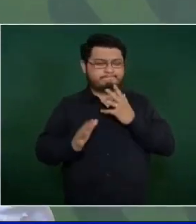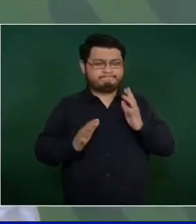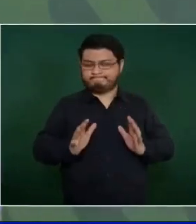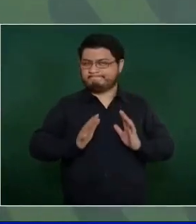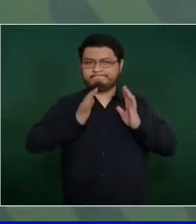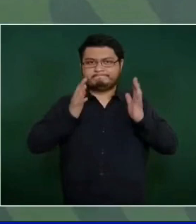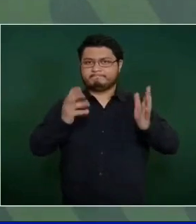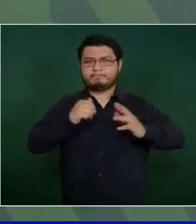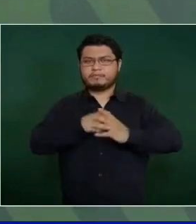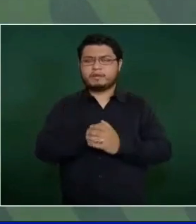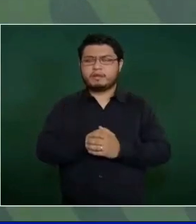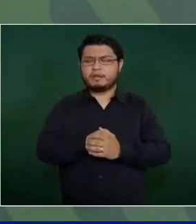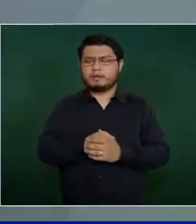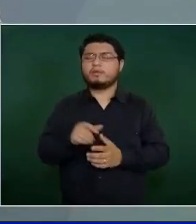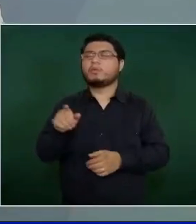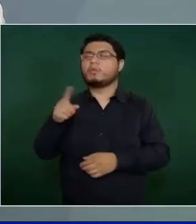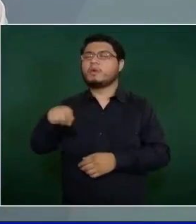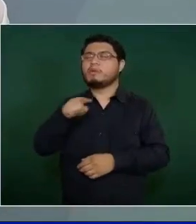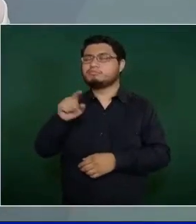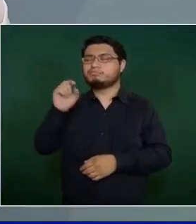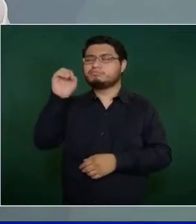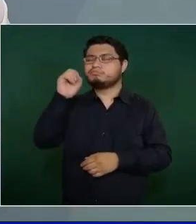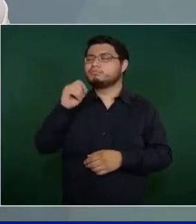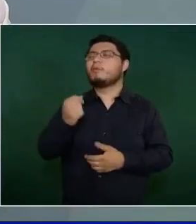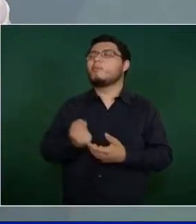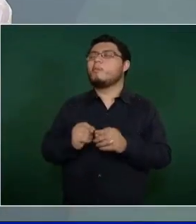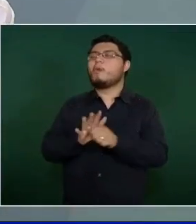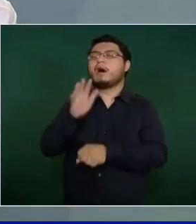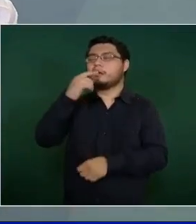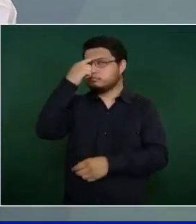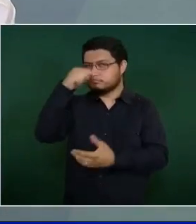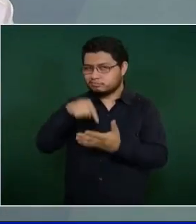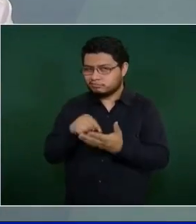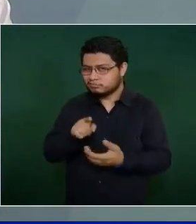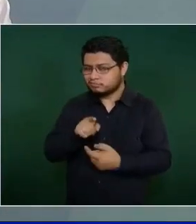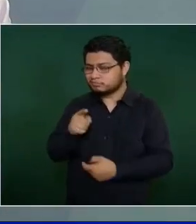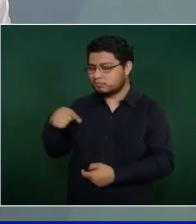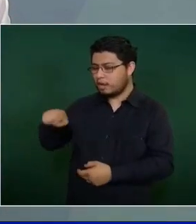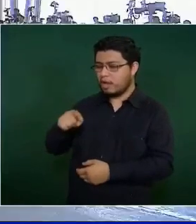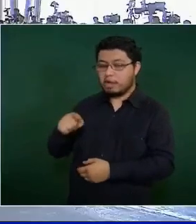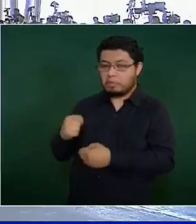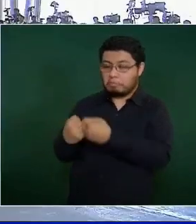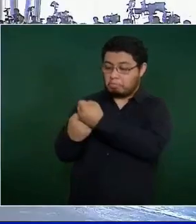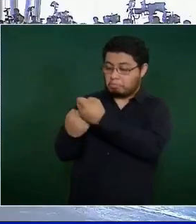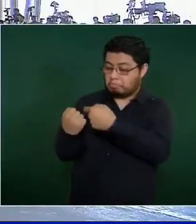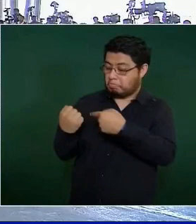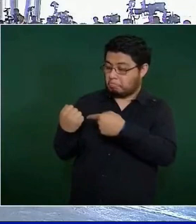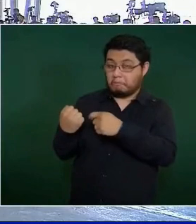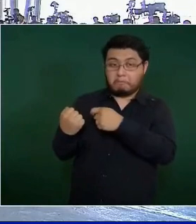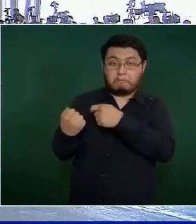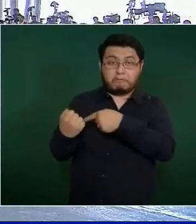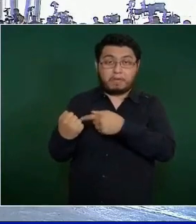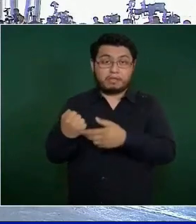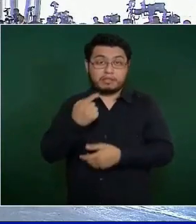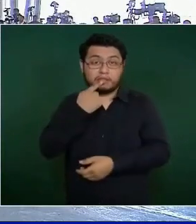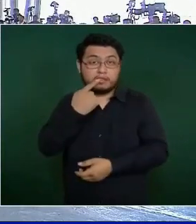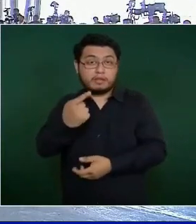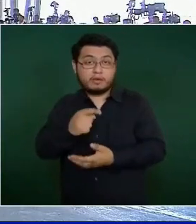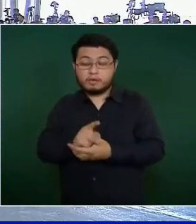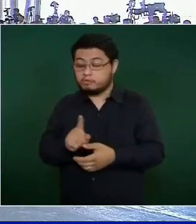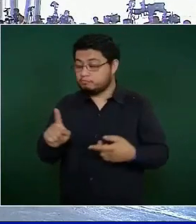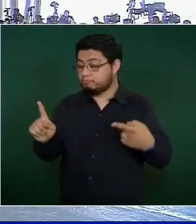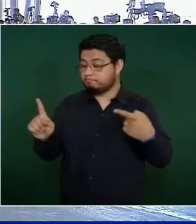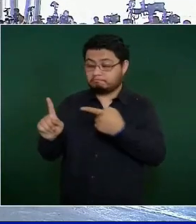argumento, si se puede decir de esa manera, o la excusa de la